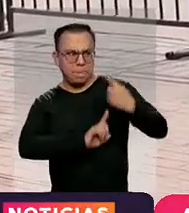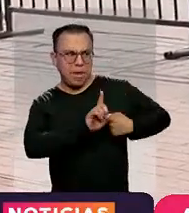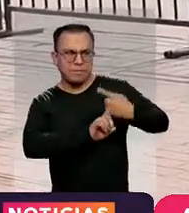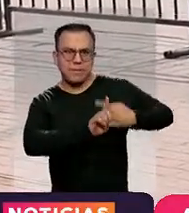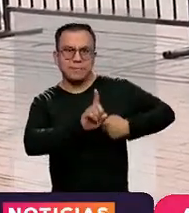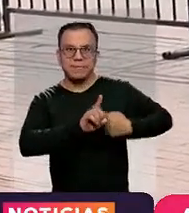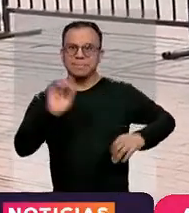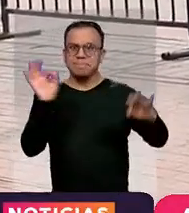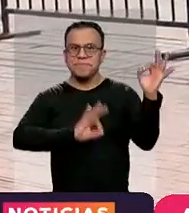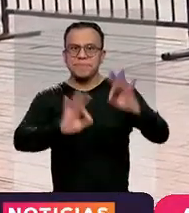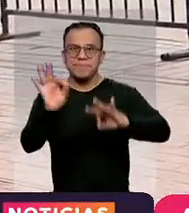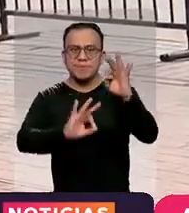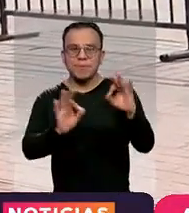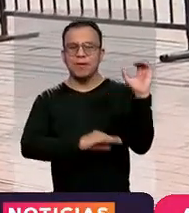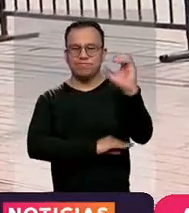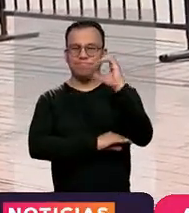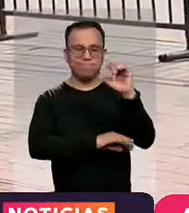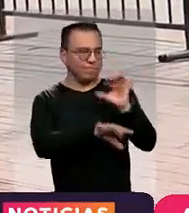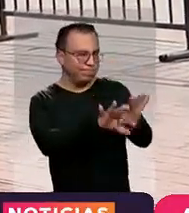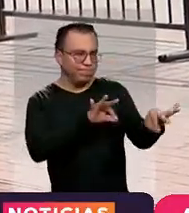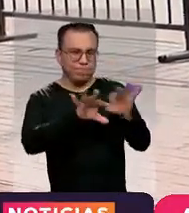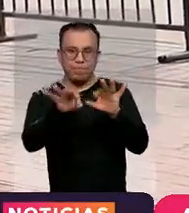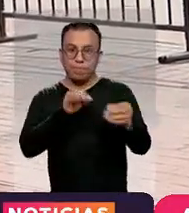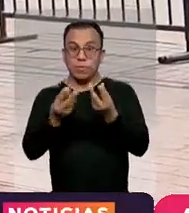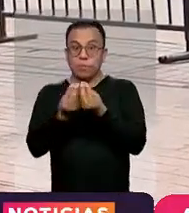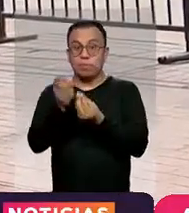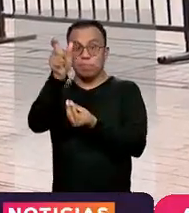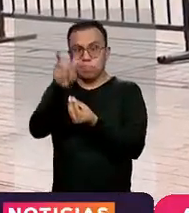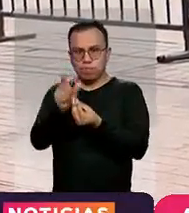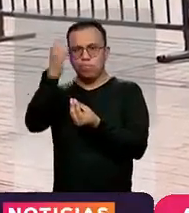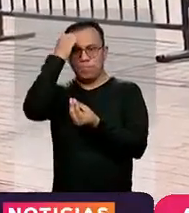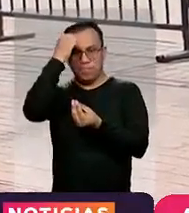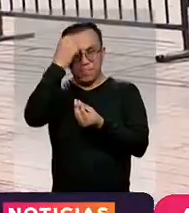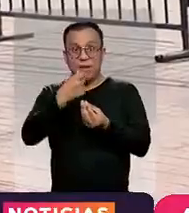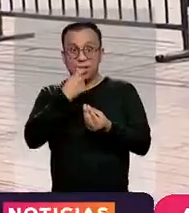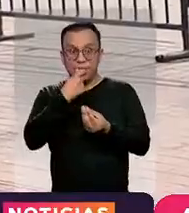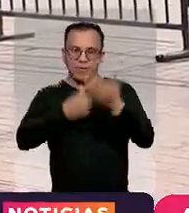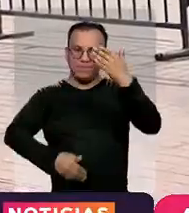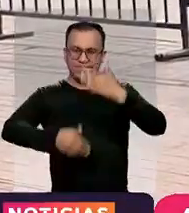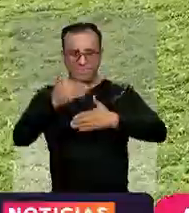estado preparando las seleccionadas por Néstor Abadía para el pitazo inicial.